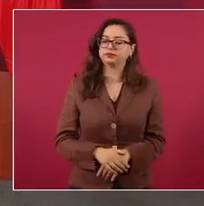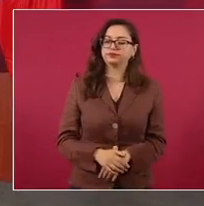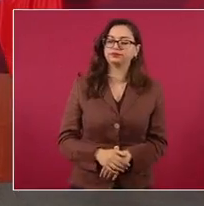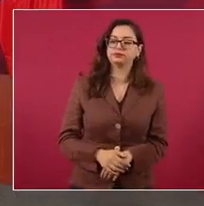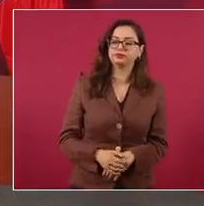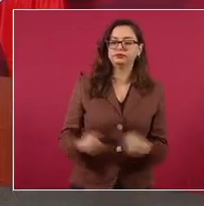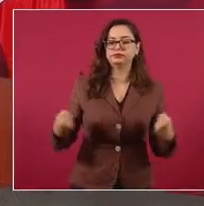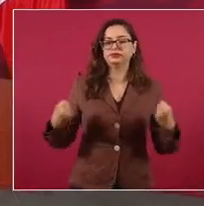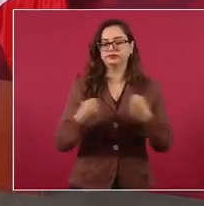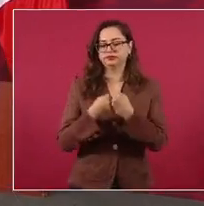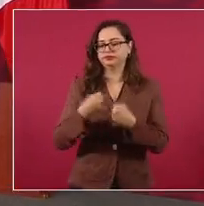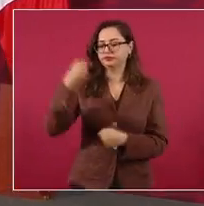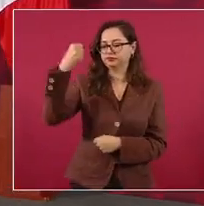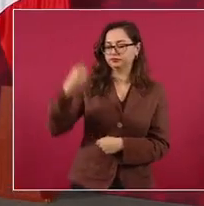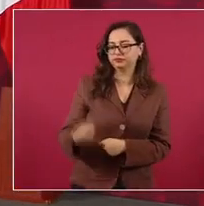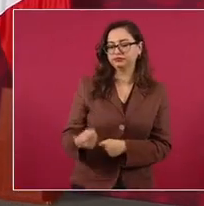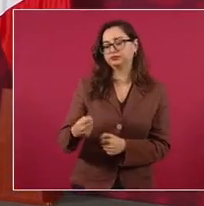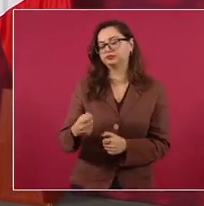viendo lo del Tren Maya,